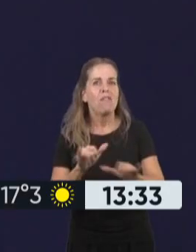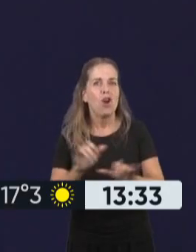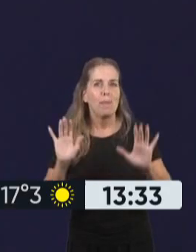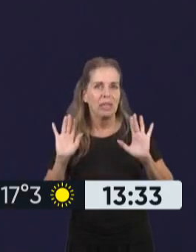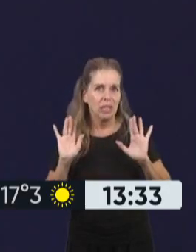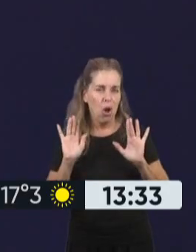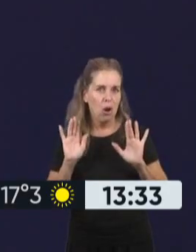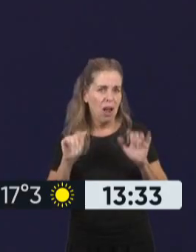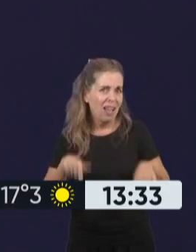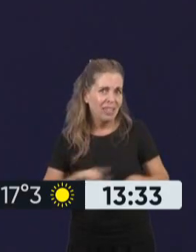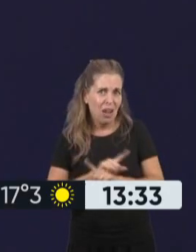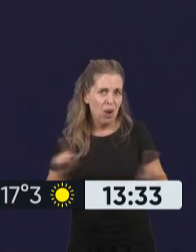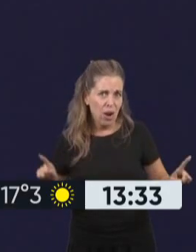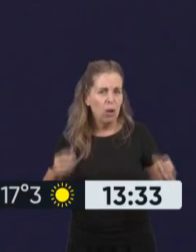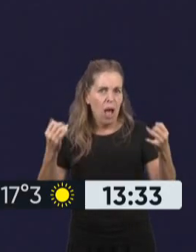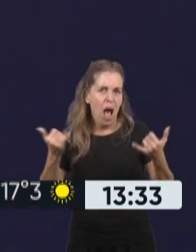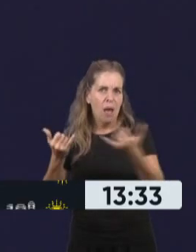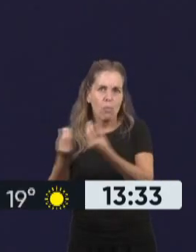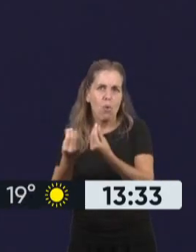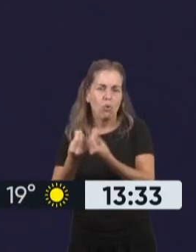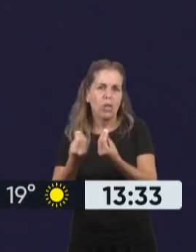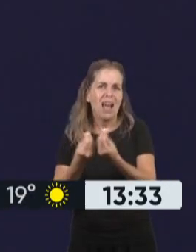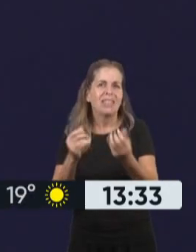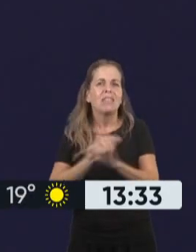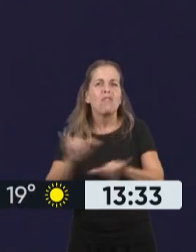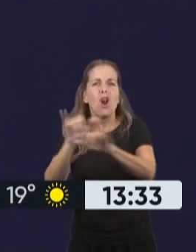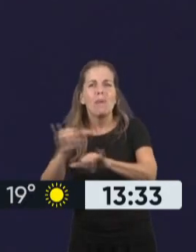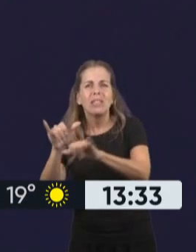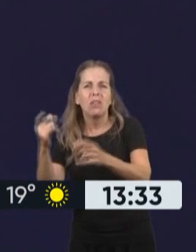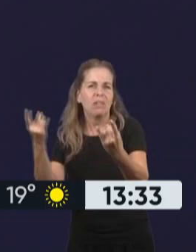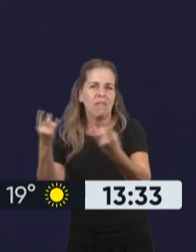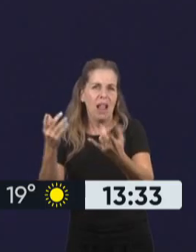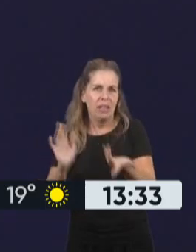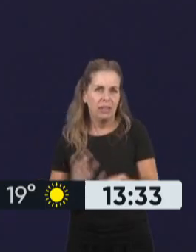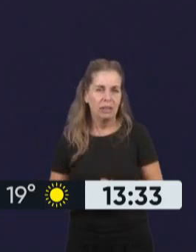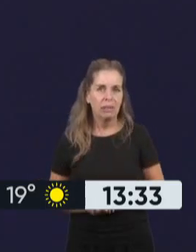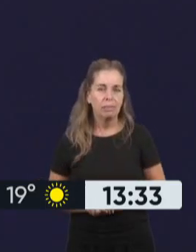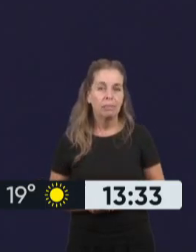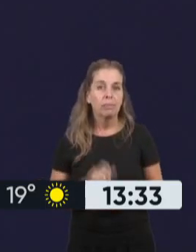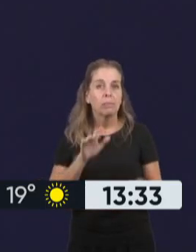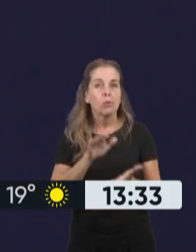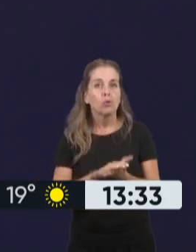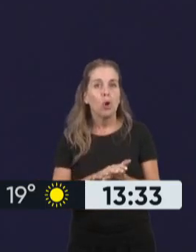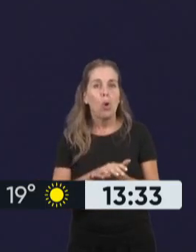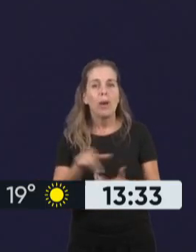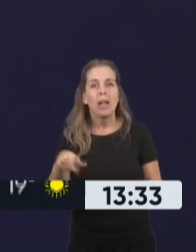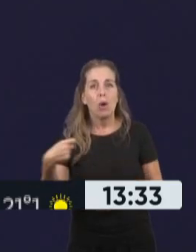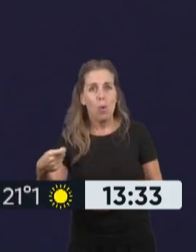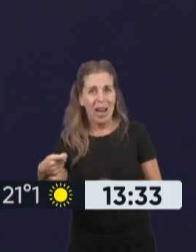una más de tantas fake news que andan, o de datos falsos que andan dando vueltas. Y con respecto al otro, no